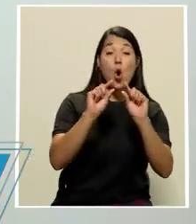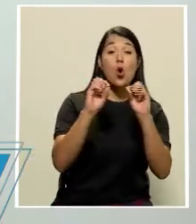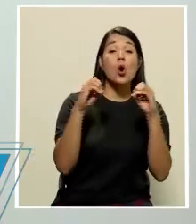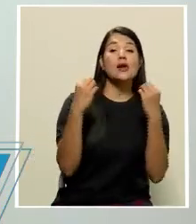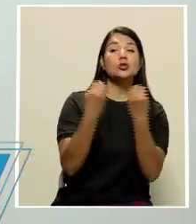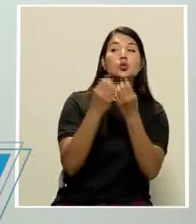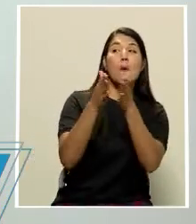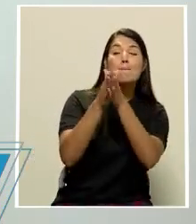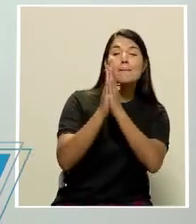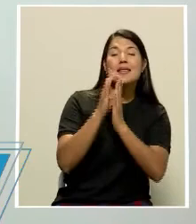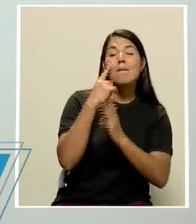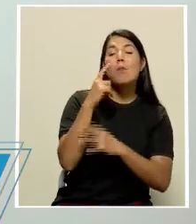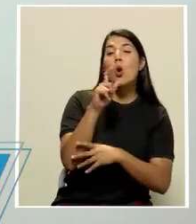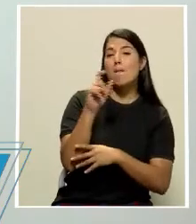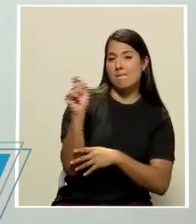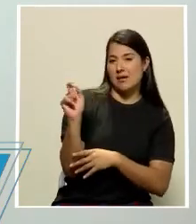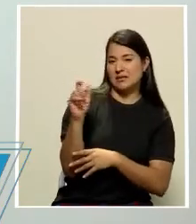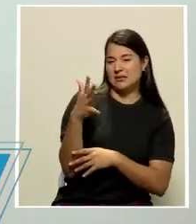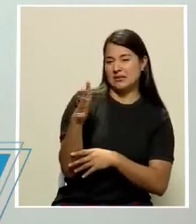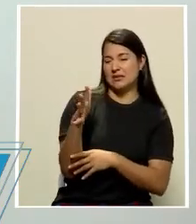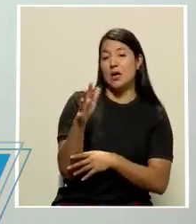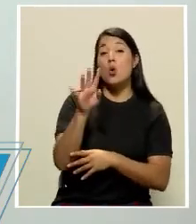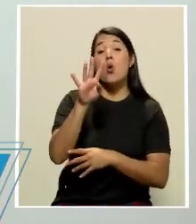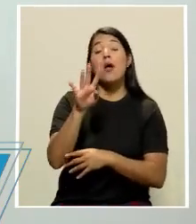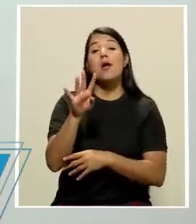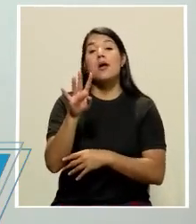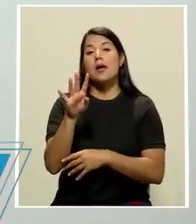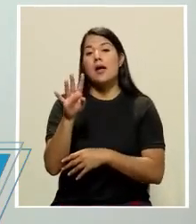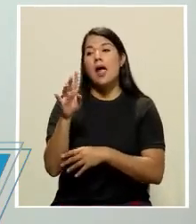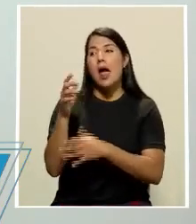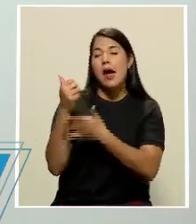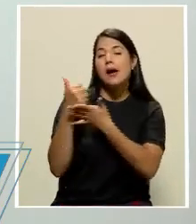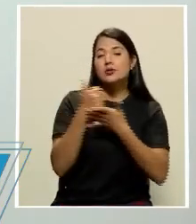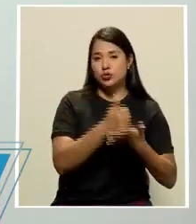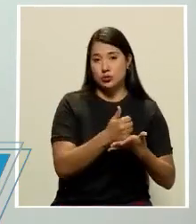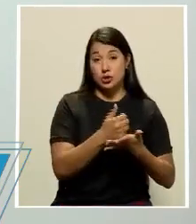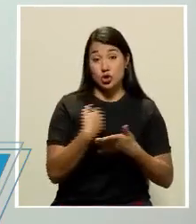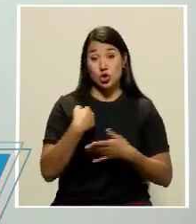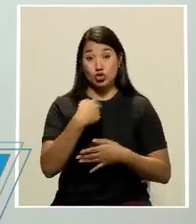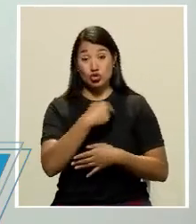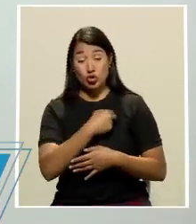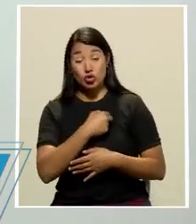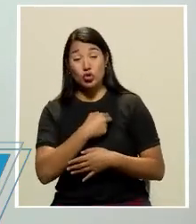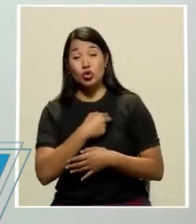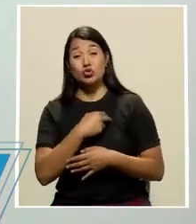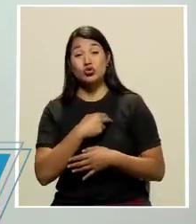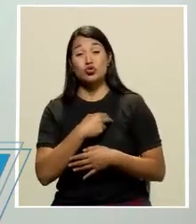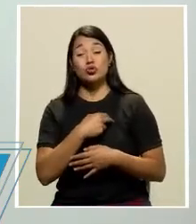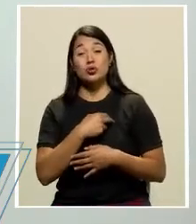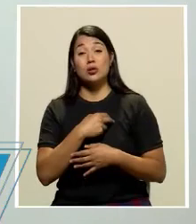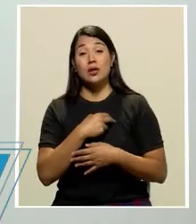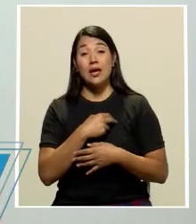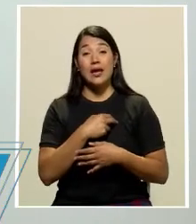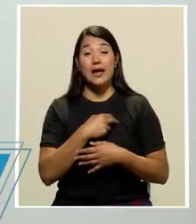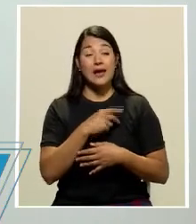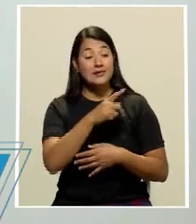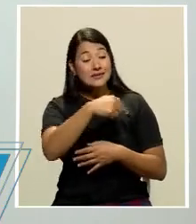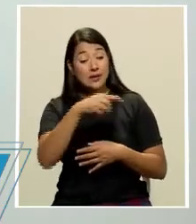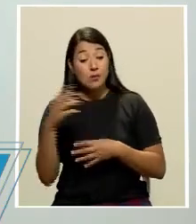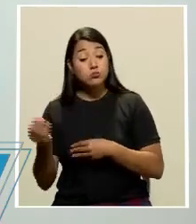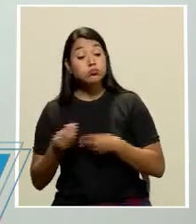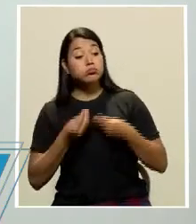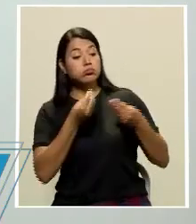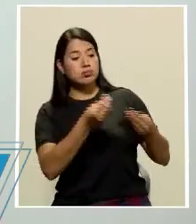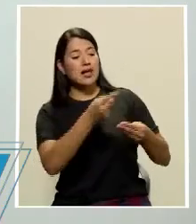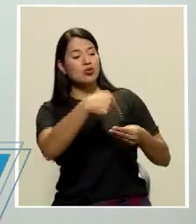42,000 personas en el mes. Es decir, todos los días estas 42,000 personas reciben algún tipo de apoyo de